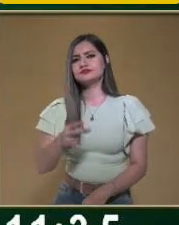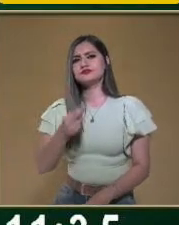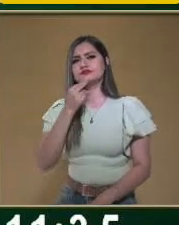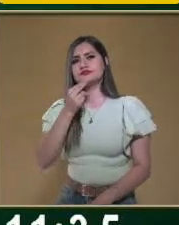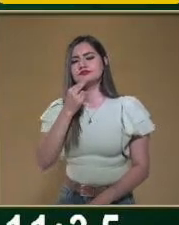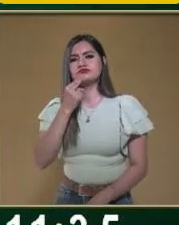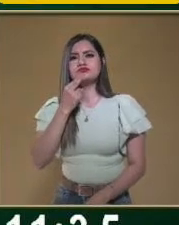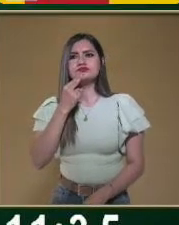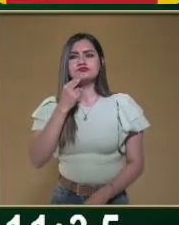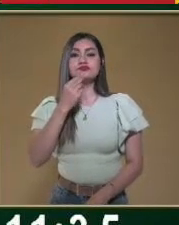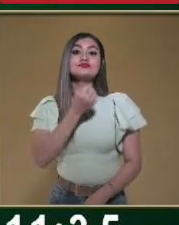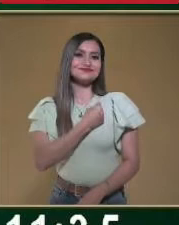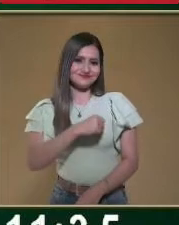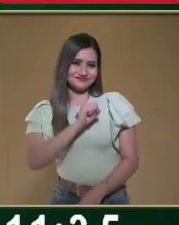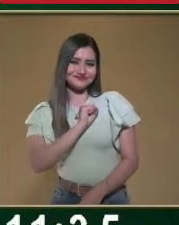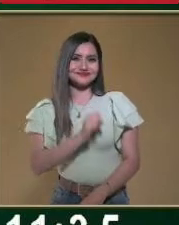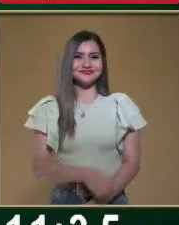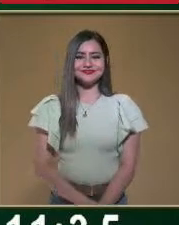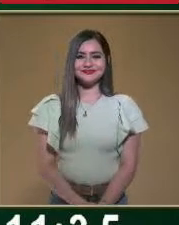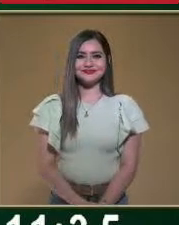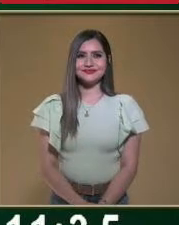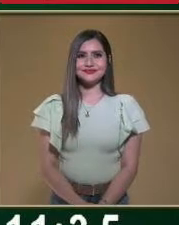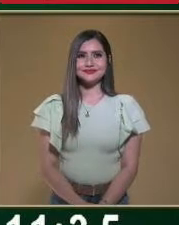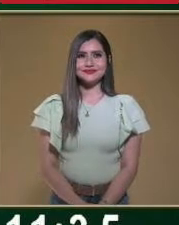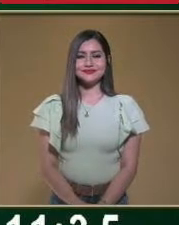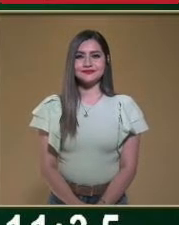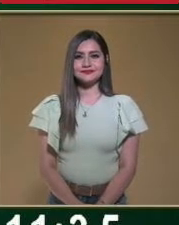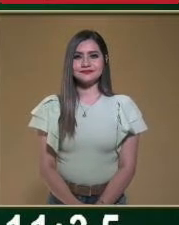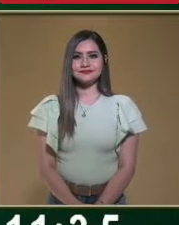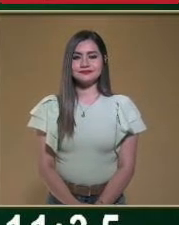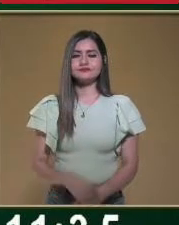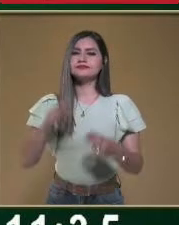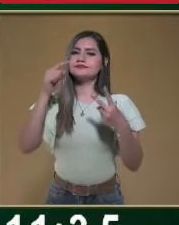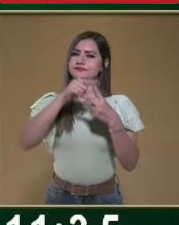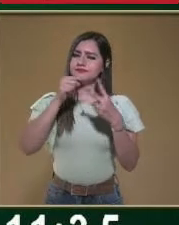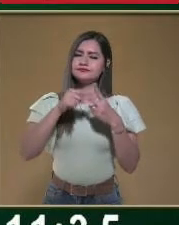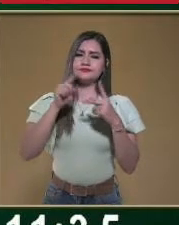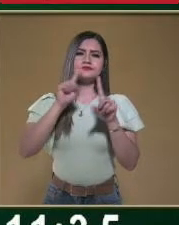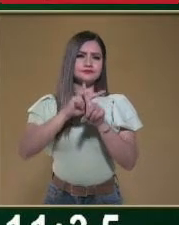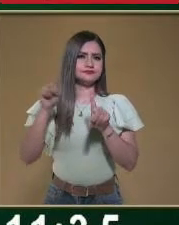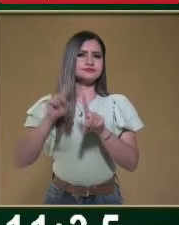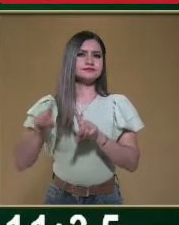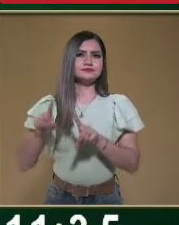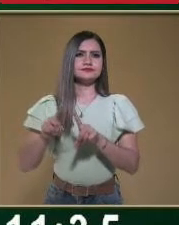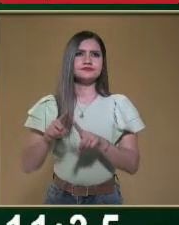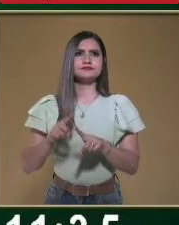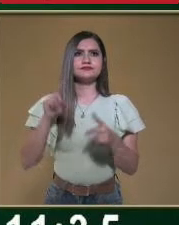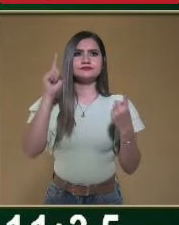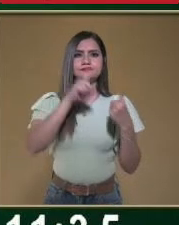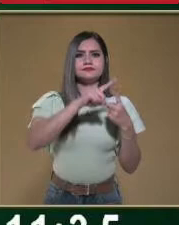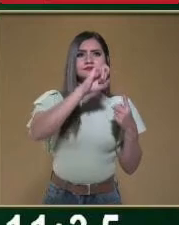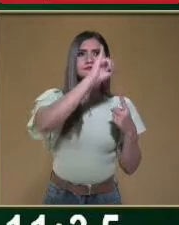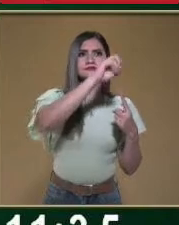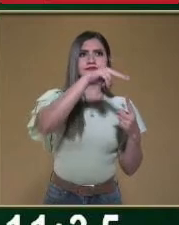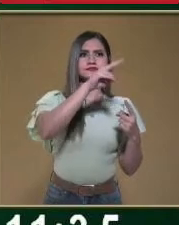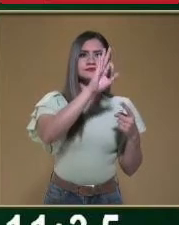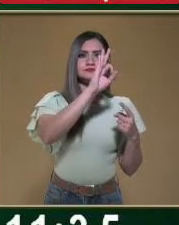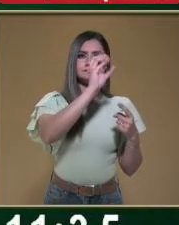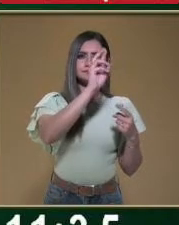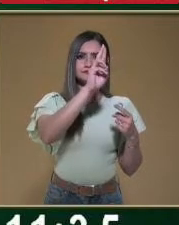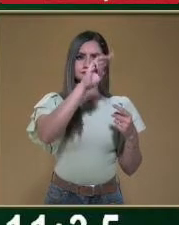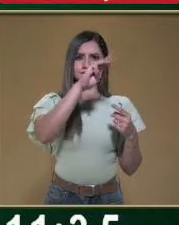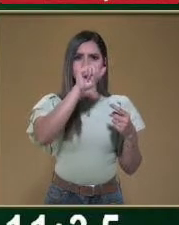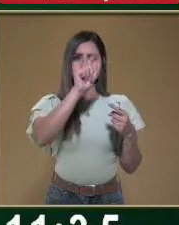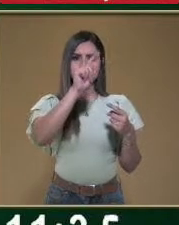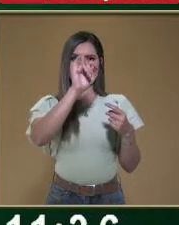hábitos saludables, ¿sí? Entonces, estos son los dos tipos de carteles, el informativo, que comunica un evento, y